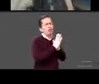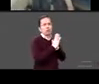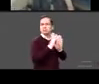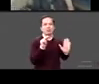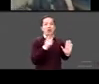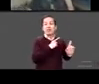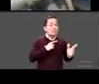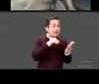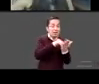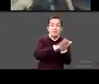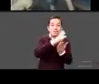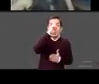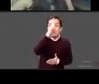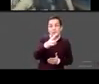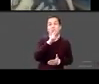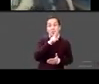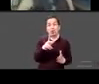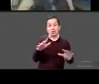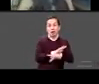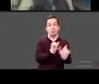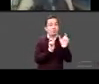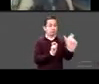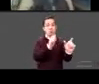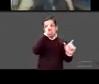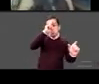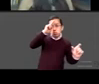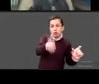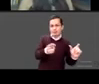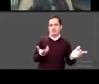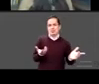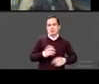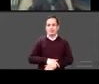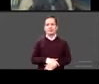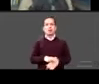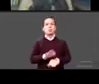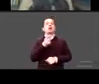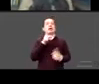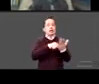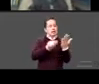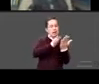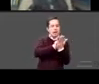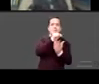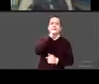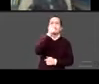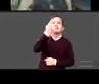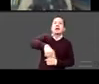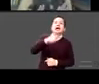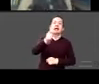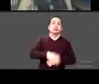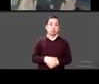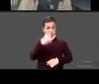legislación, la experiencia internacional, es que no queremos meter a la cárcel a los papás y a las mamás. No, esa no es la idea de la prohibición del